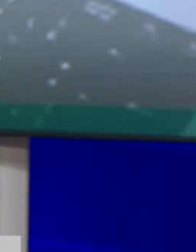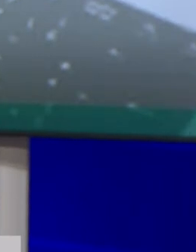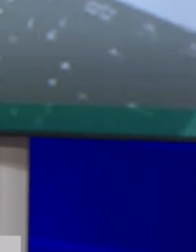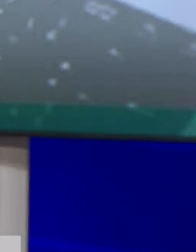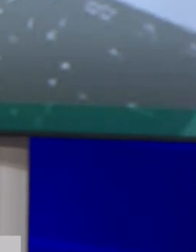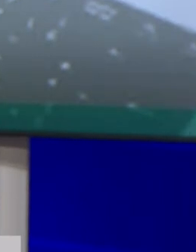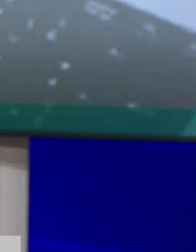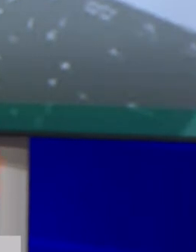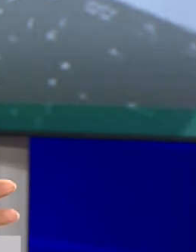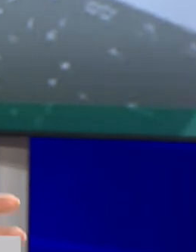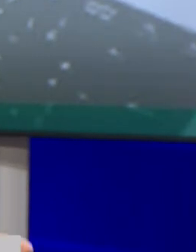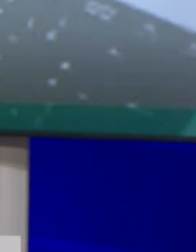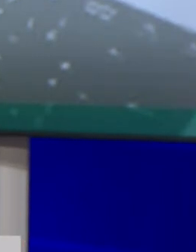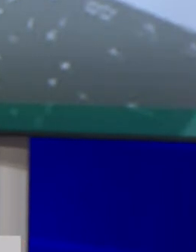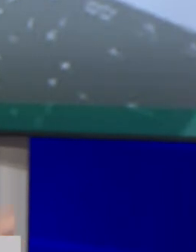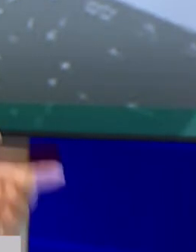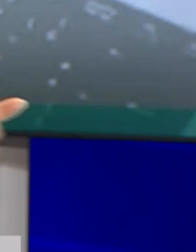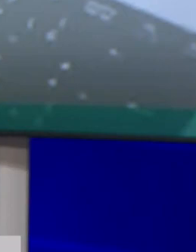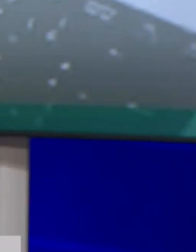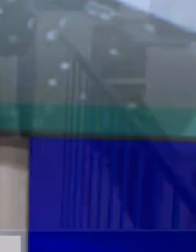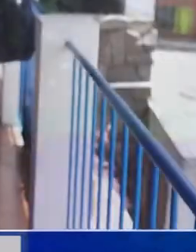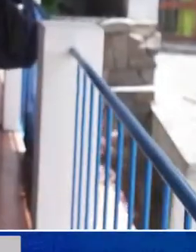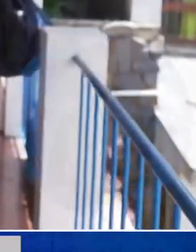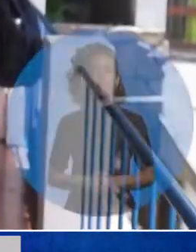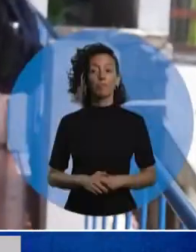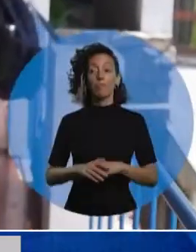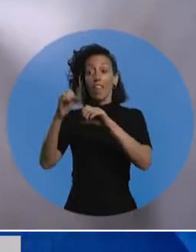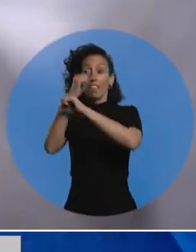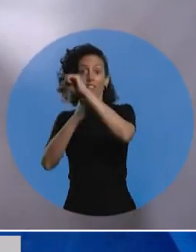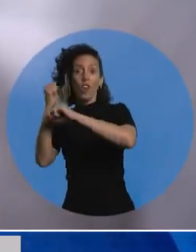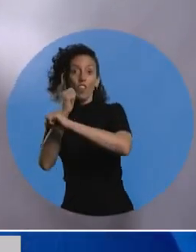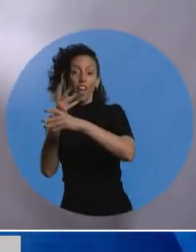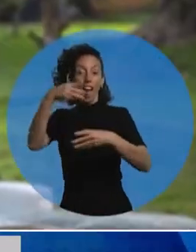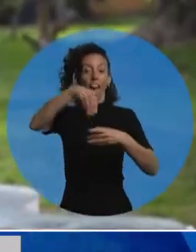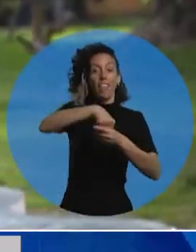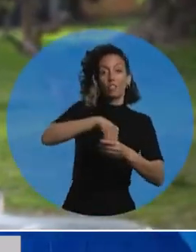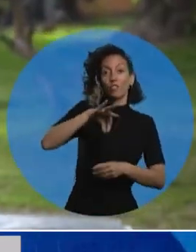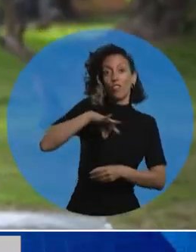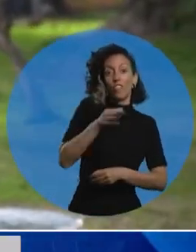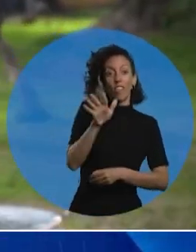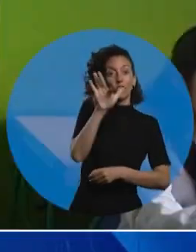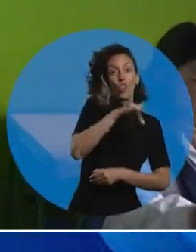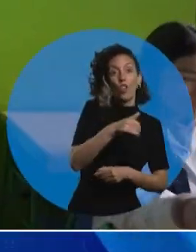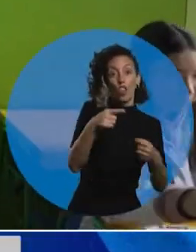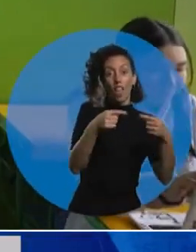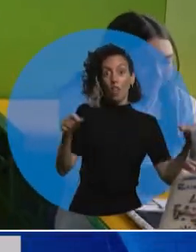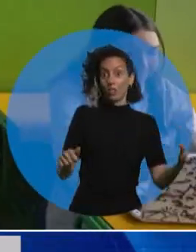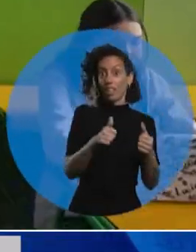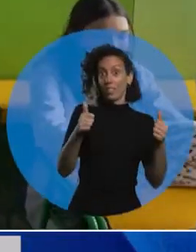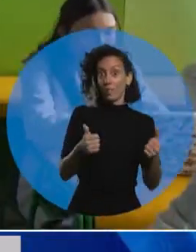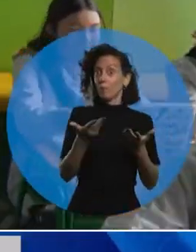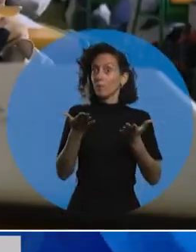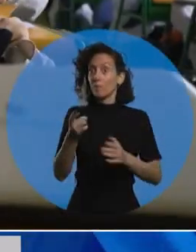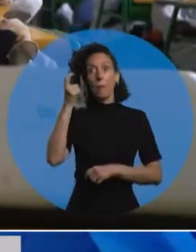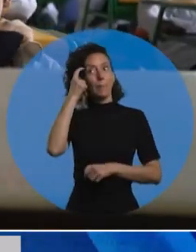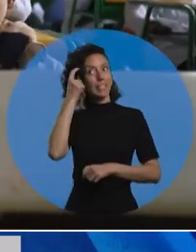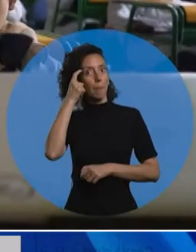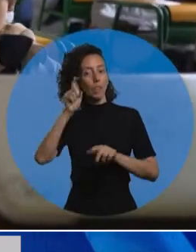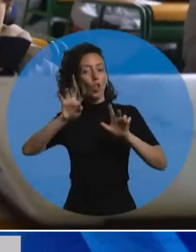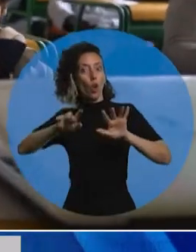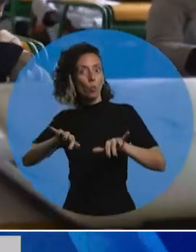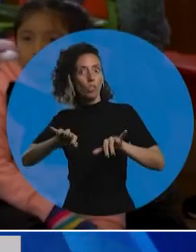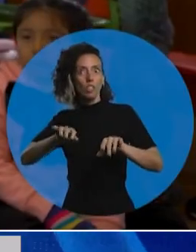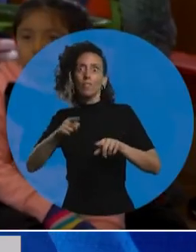de trabajo con un docente remoto que se conecta por videoconferencia y van resolviendo problemas, van haciendo proyectos